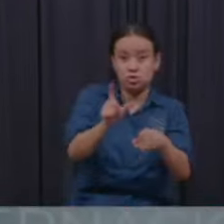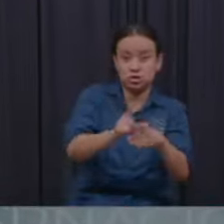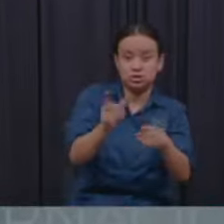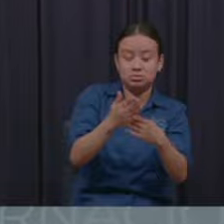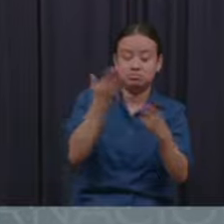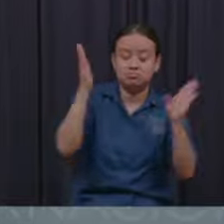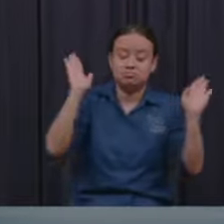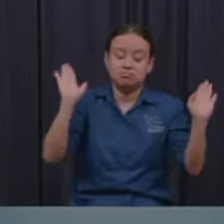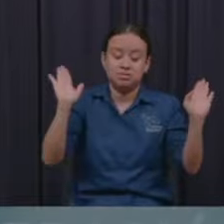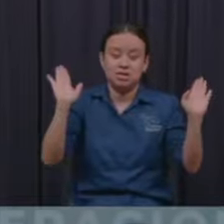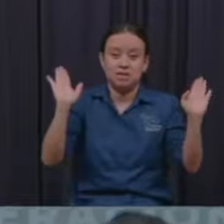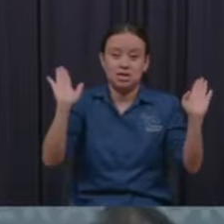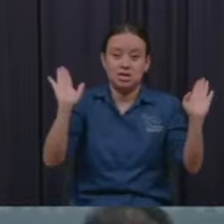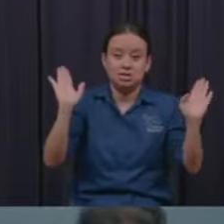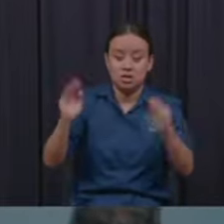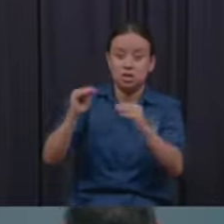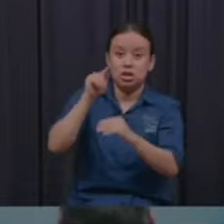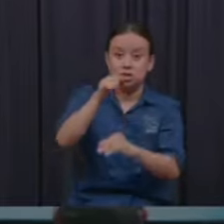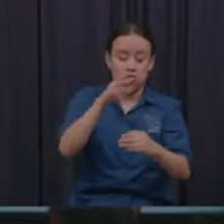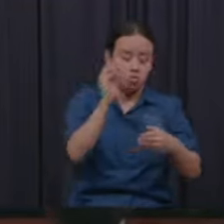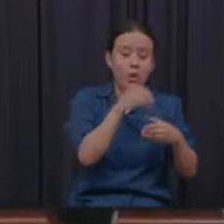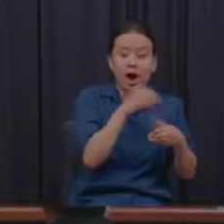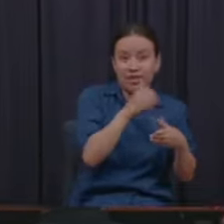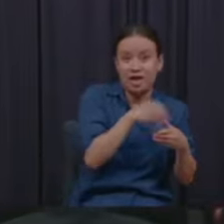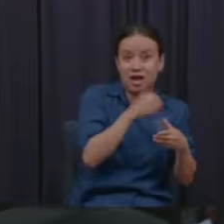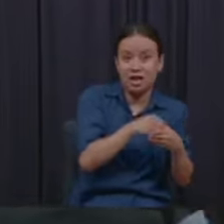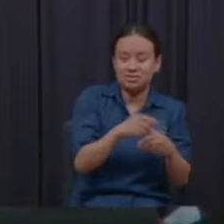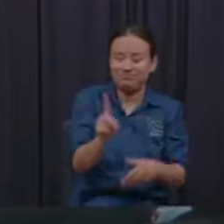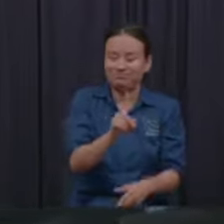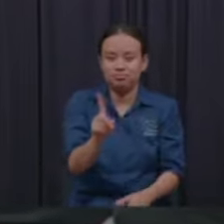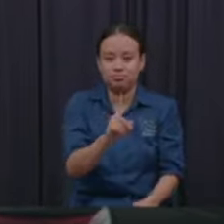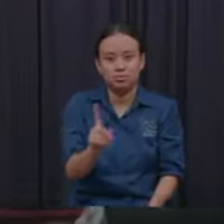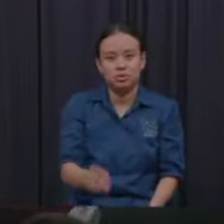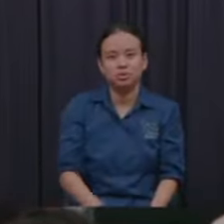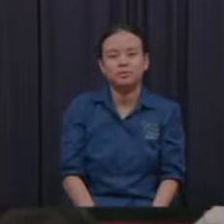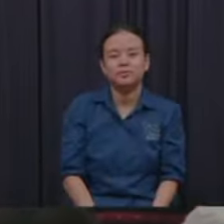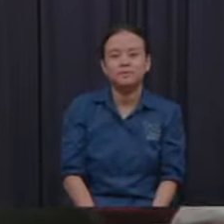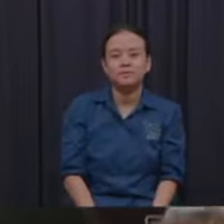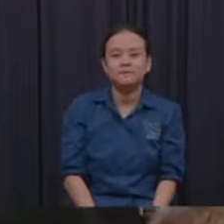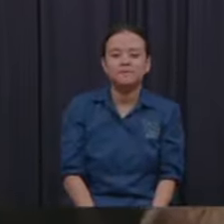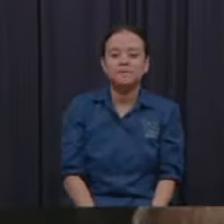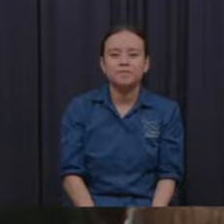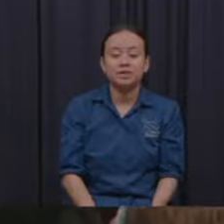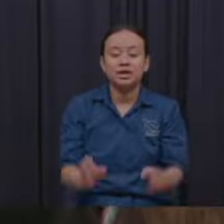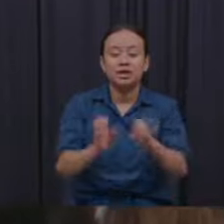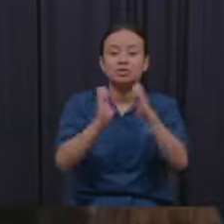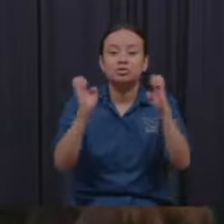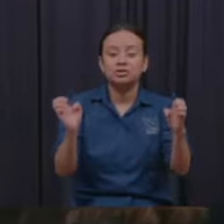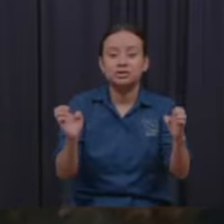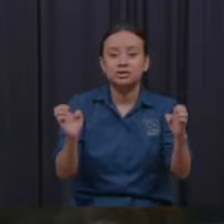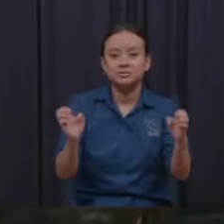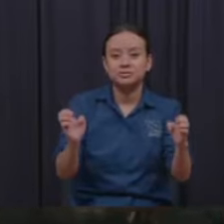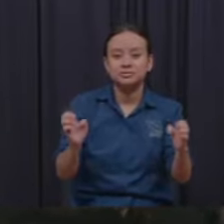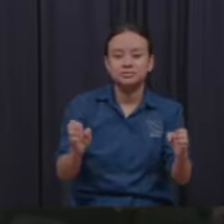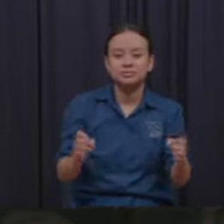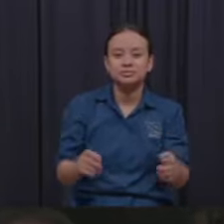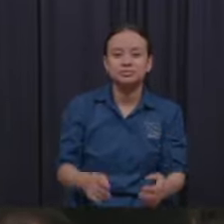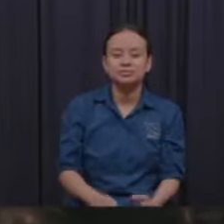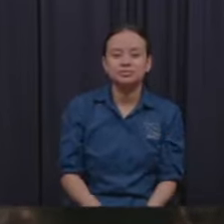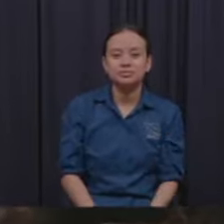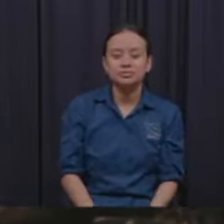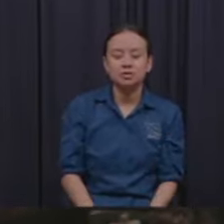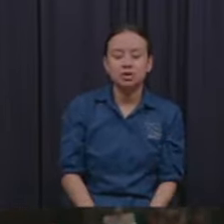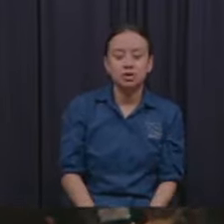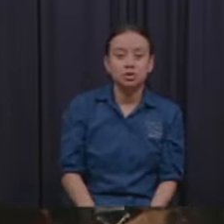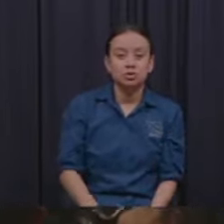para qué se hizo, qué invocación se hizo en eso. Y como digo, bueno, es que mi conciencia no me reprende. ¿No